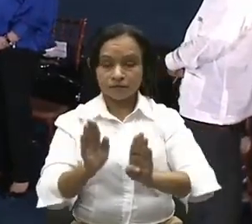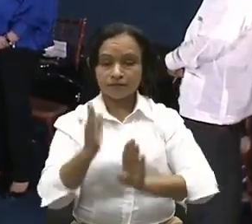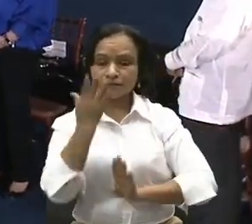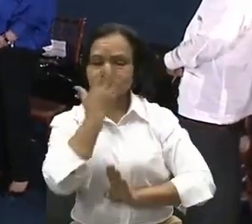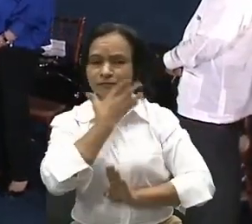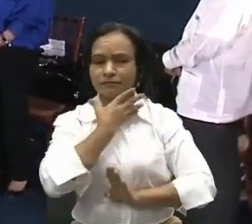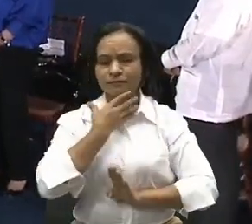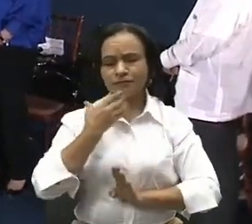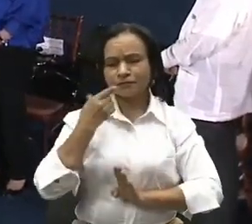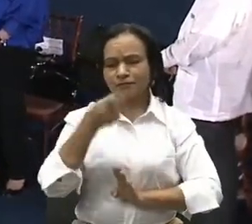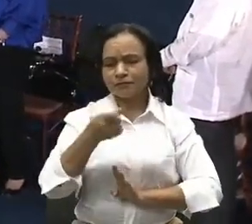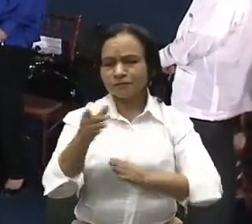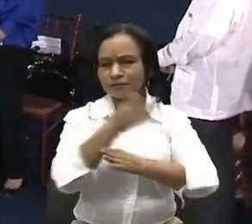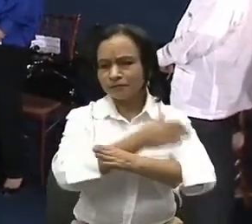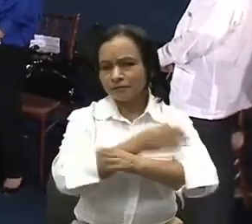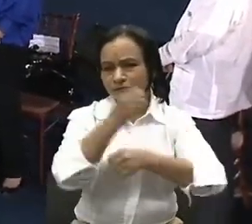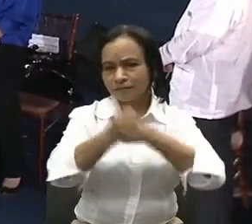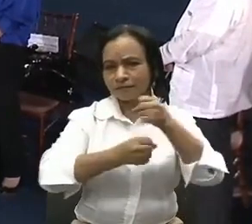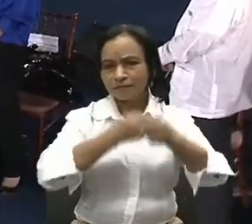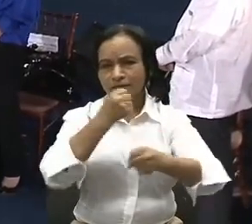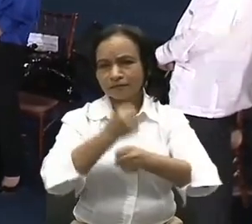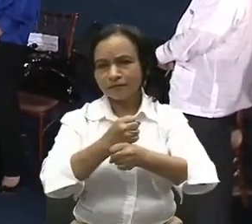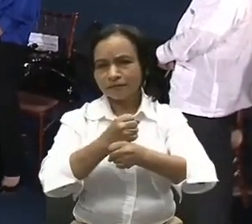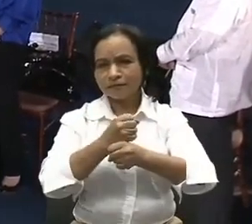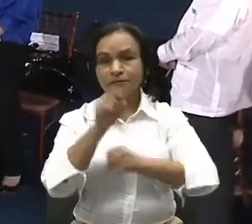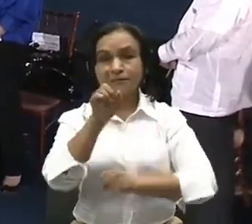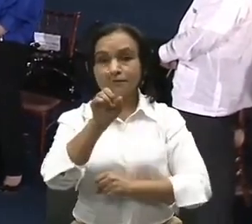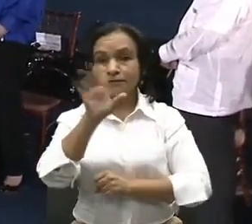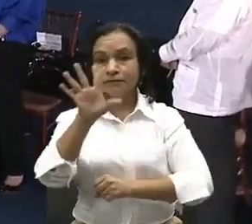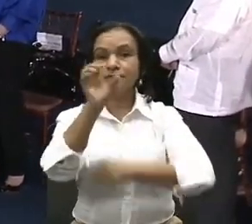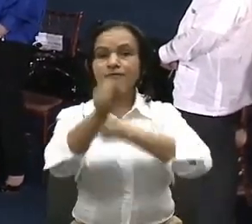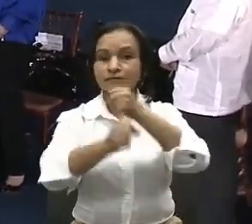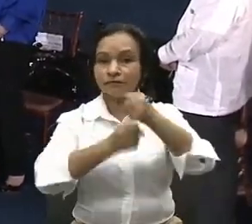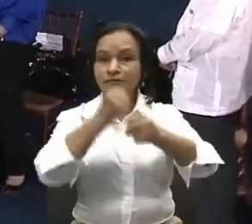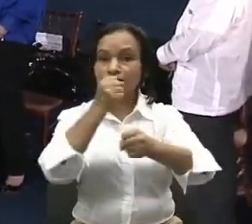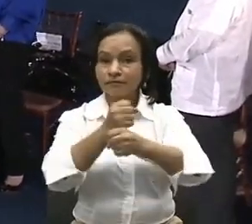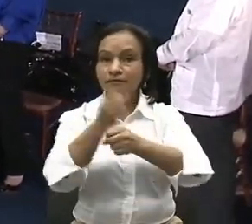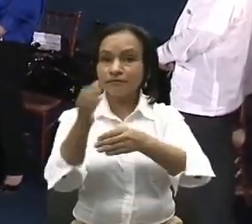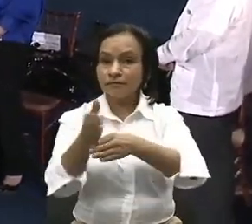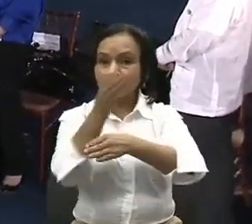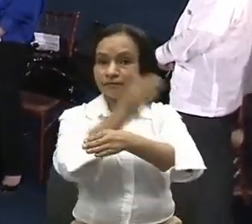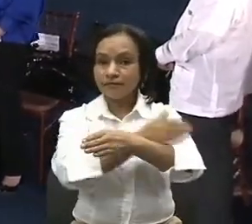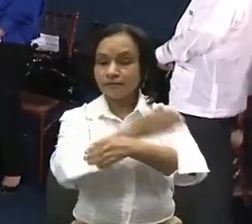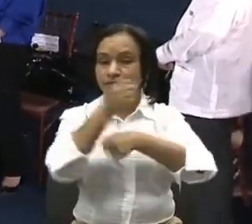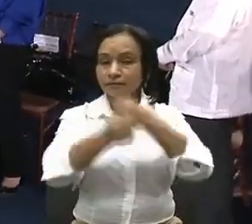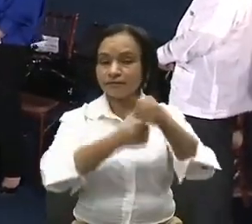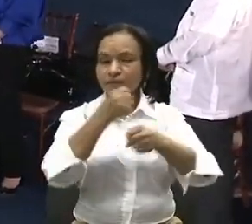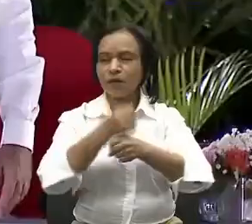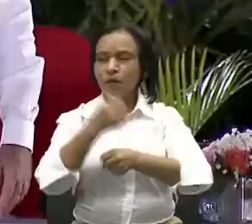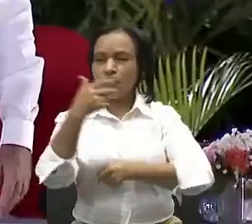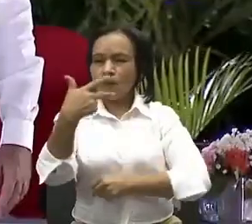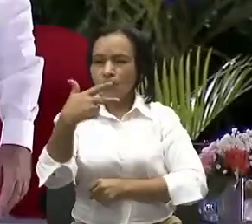muchachita. ¿Qué edad tenía Brenda? 15. ¿Ah? 15. Tenía 15 años.